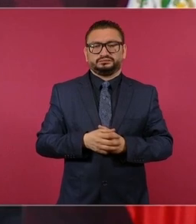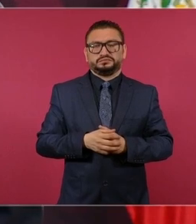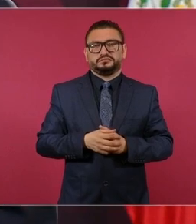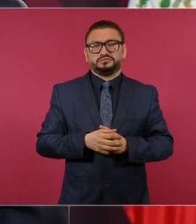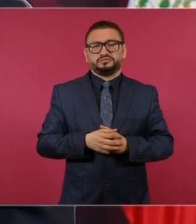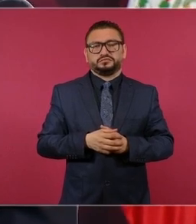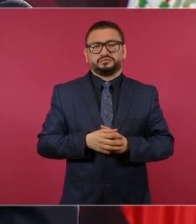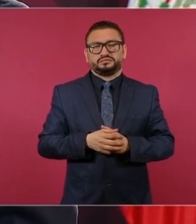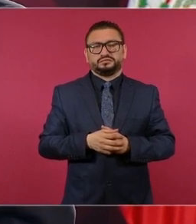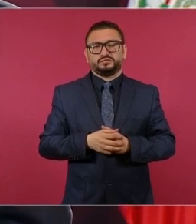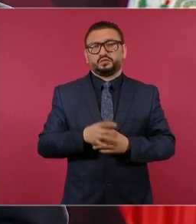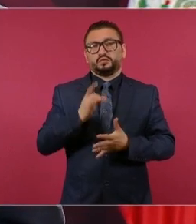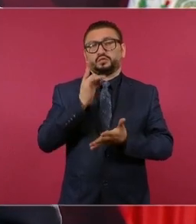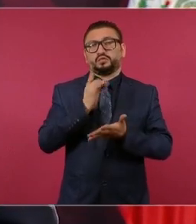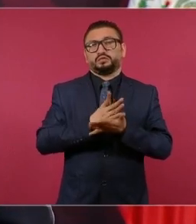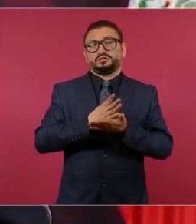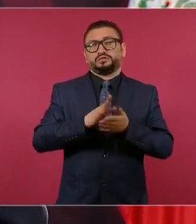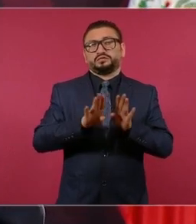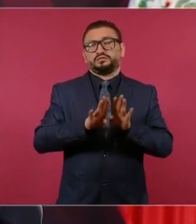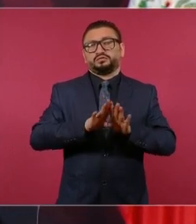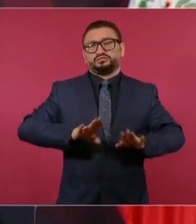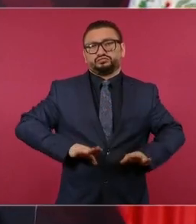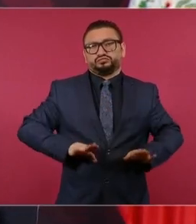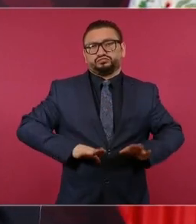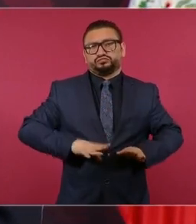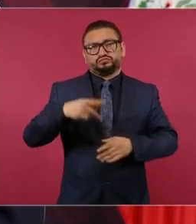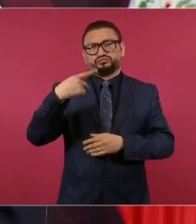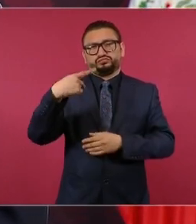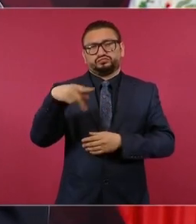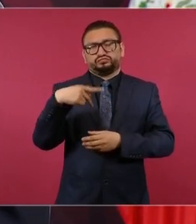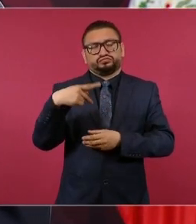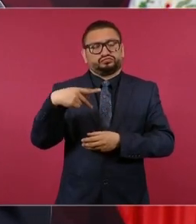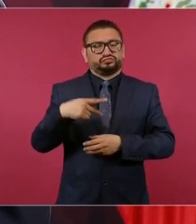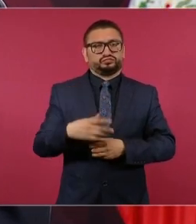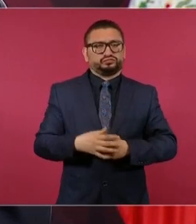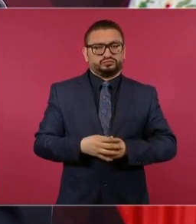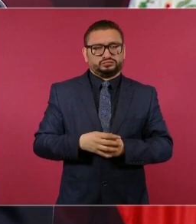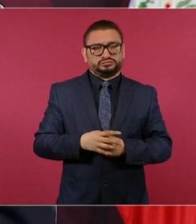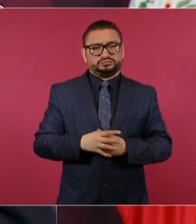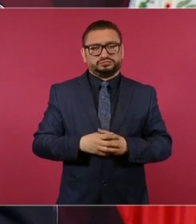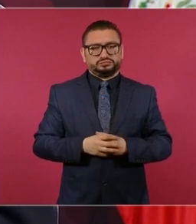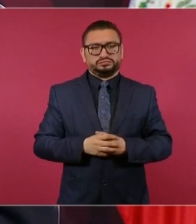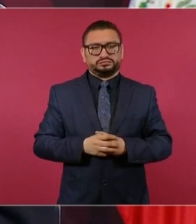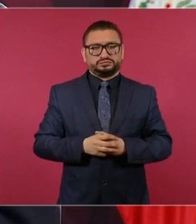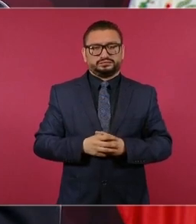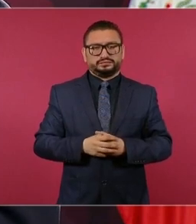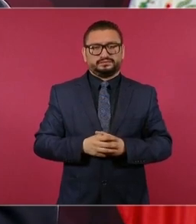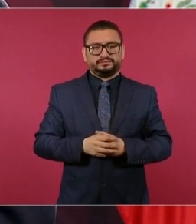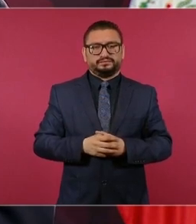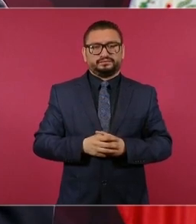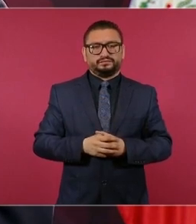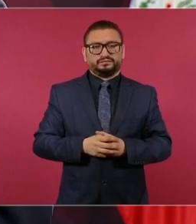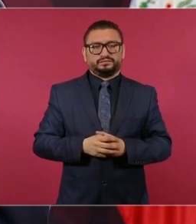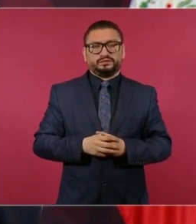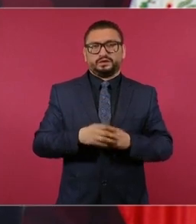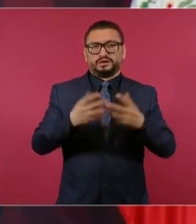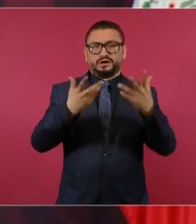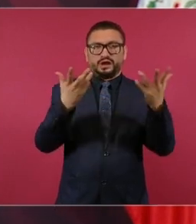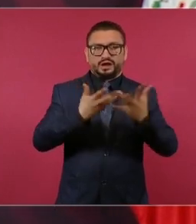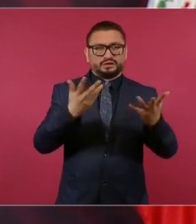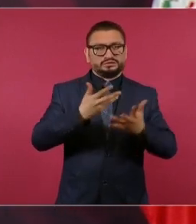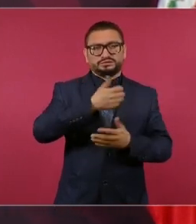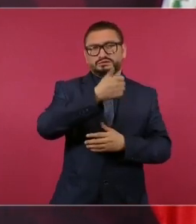actitud íntima, ¿no? El comportamiento íntimo, el recto proceder que